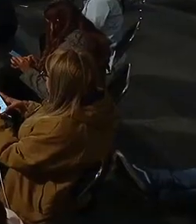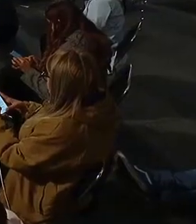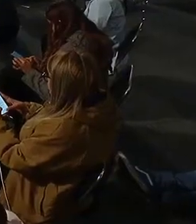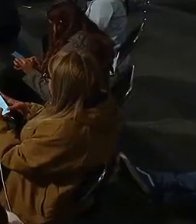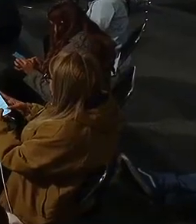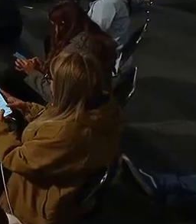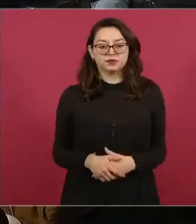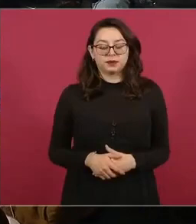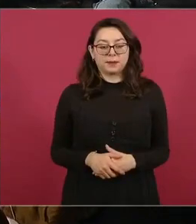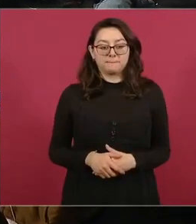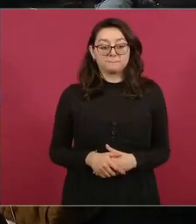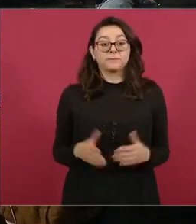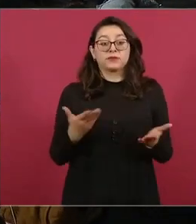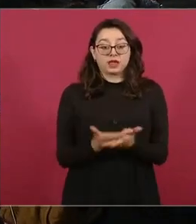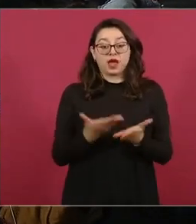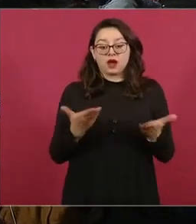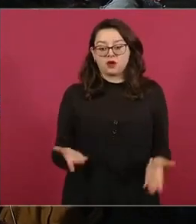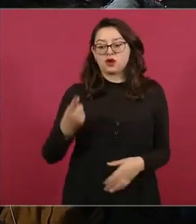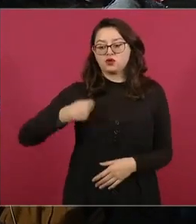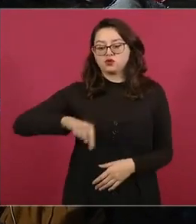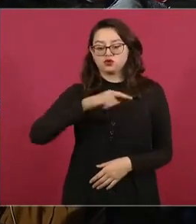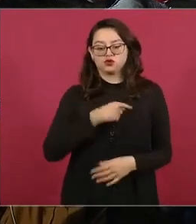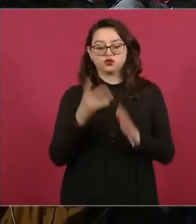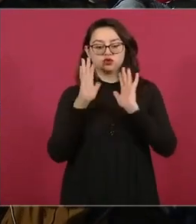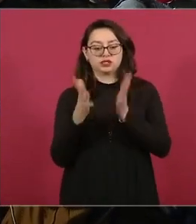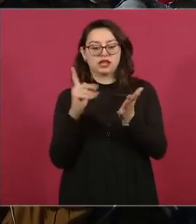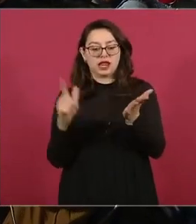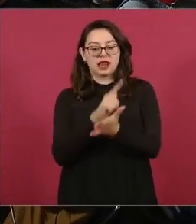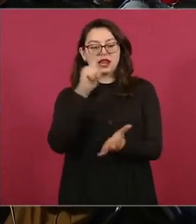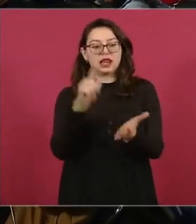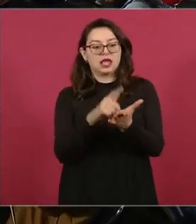Pero como se dice coloquialmente, así se las gastaban.